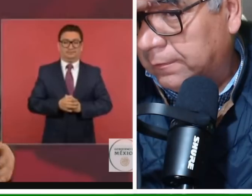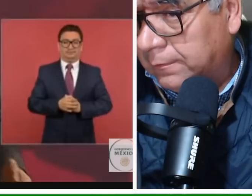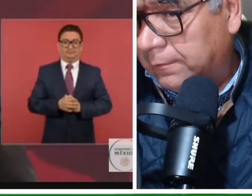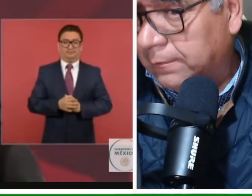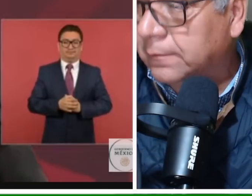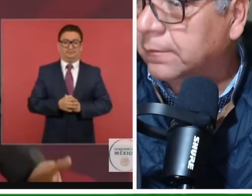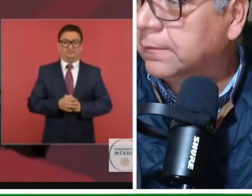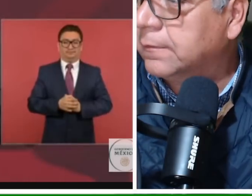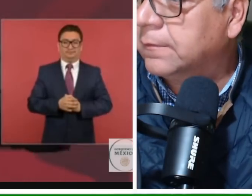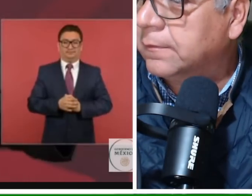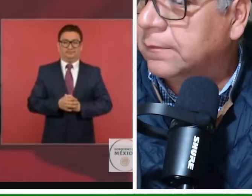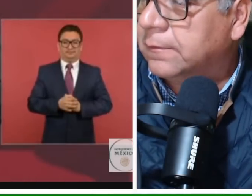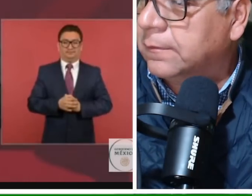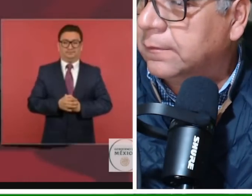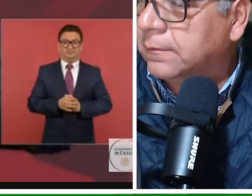Y